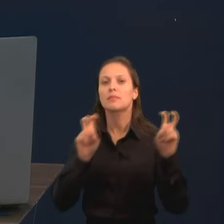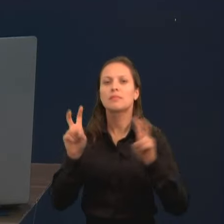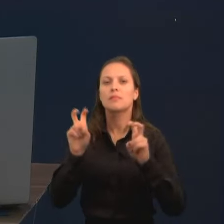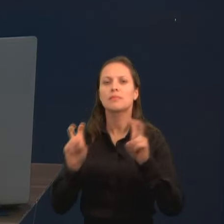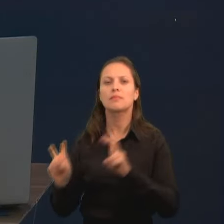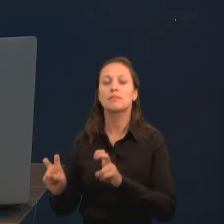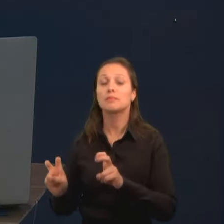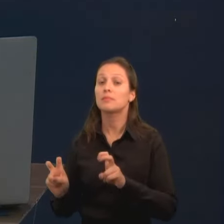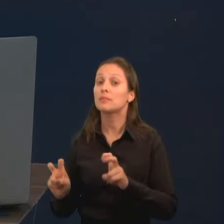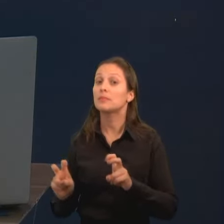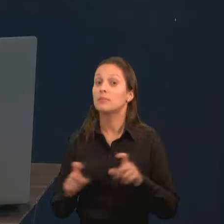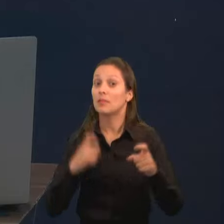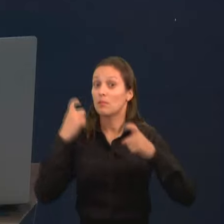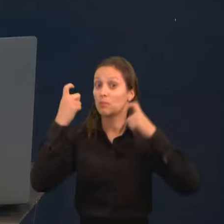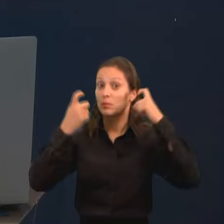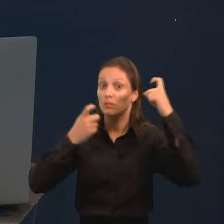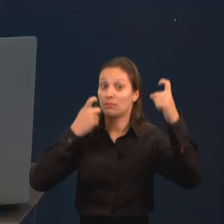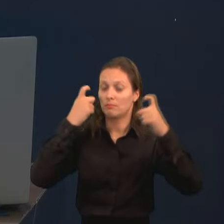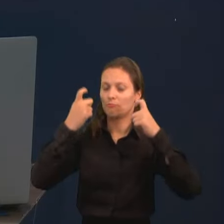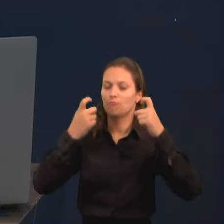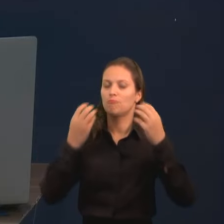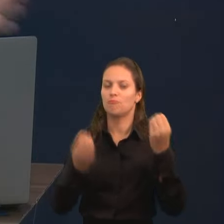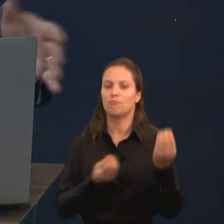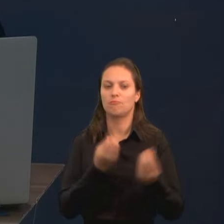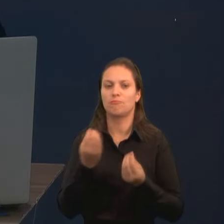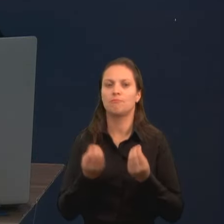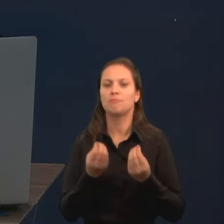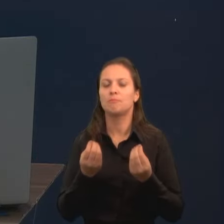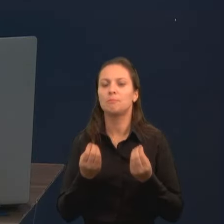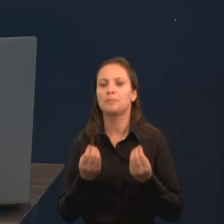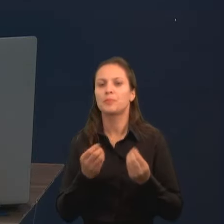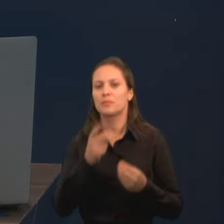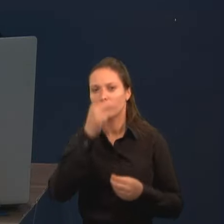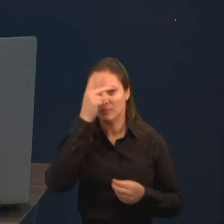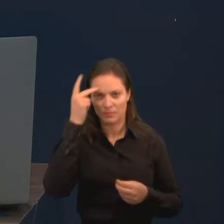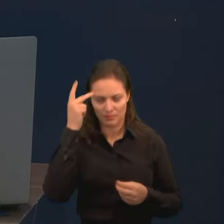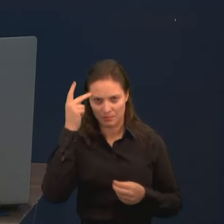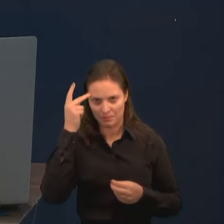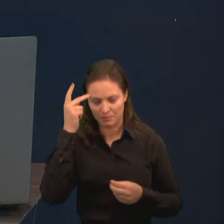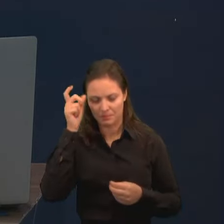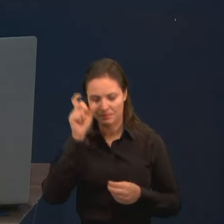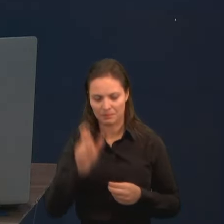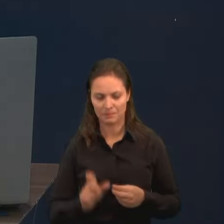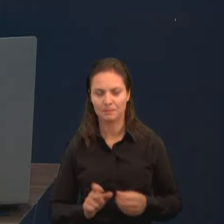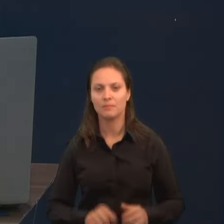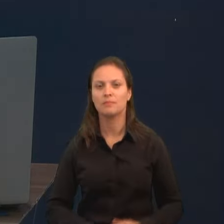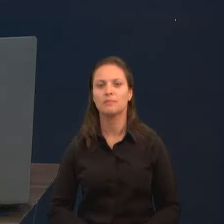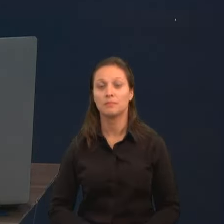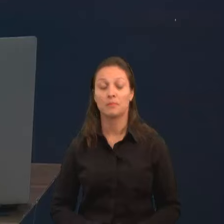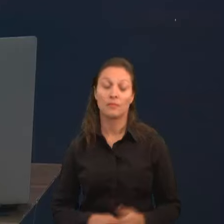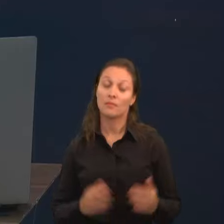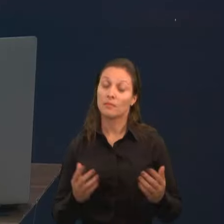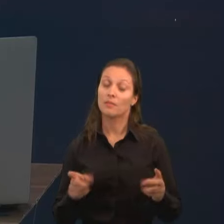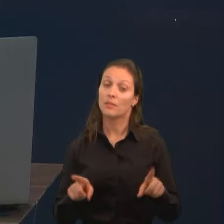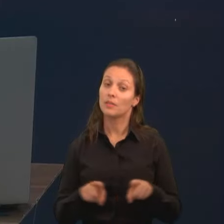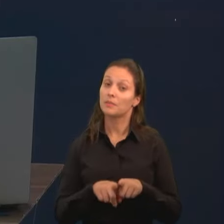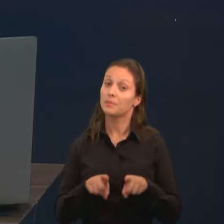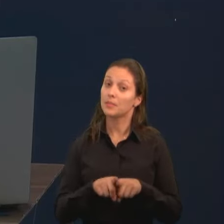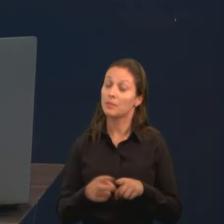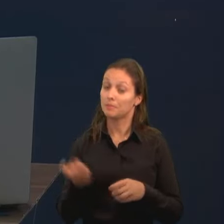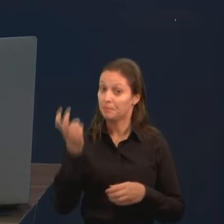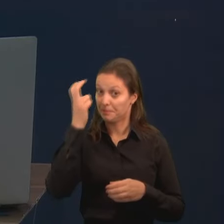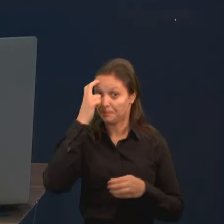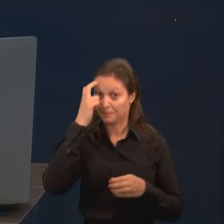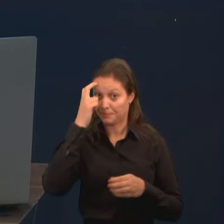hablar sobre temas que generan más preocupaciones dentro del intelecto de la otra persona. Y finalmente,